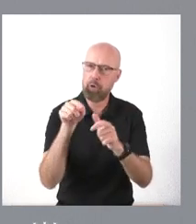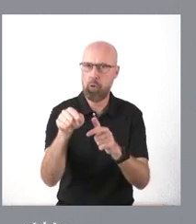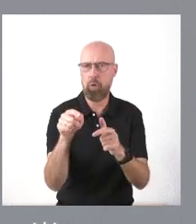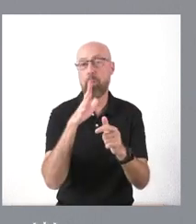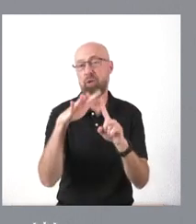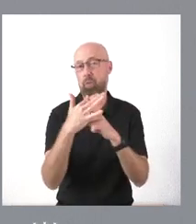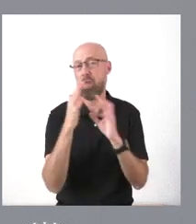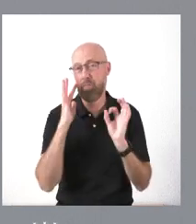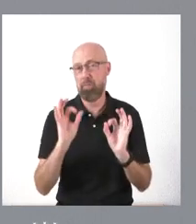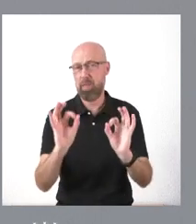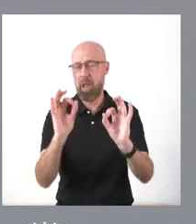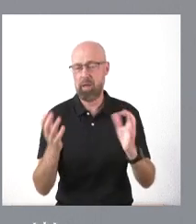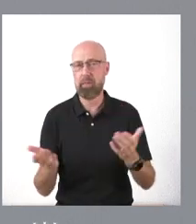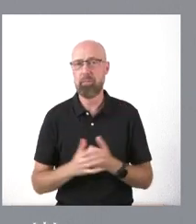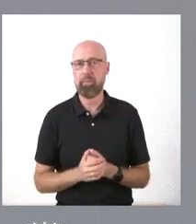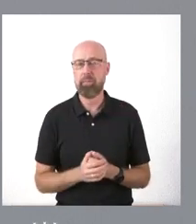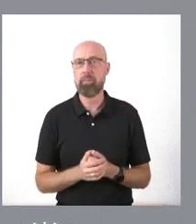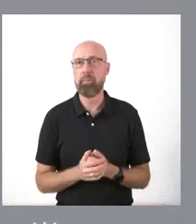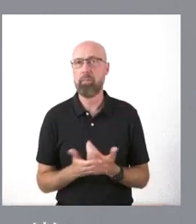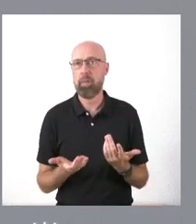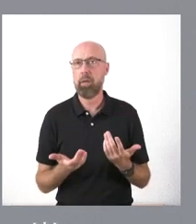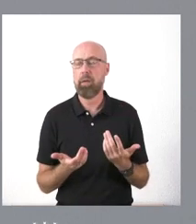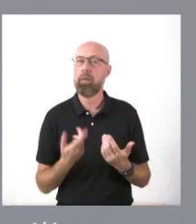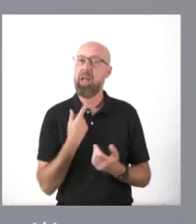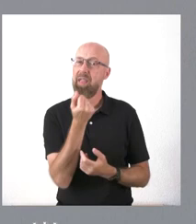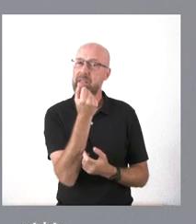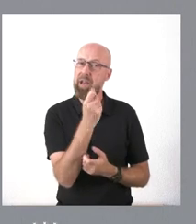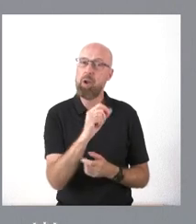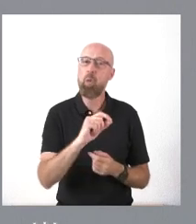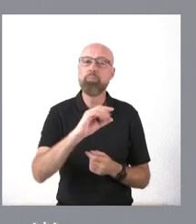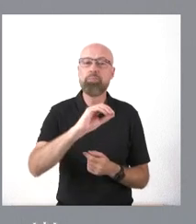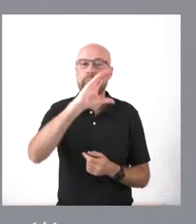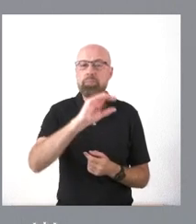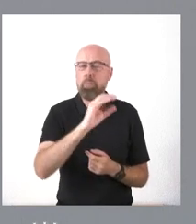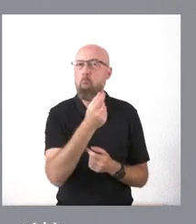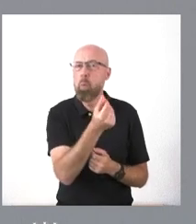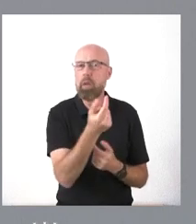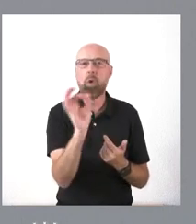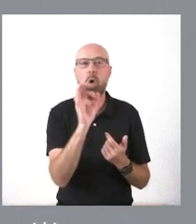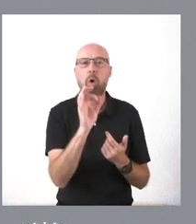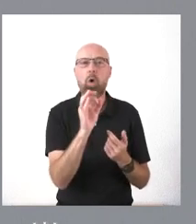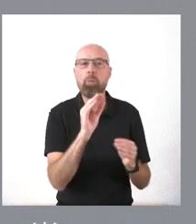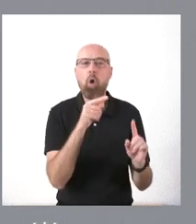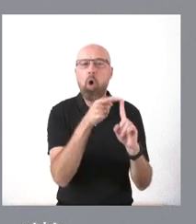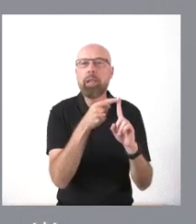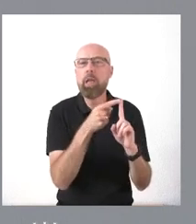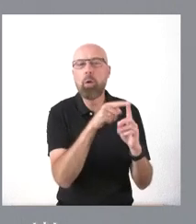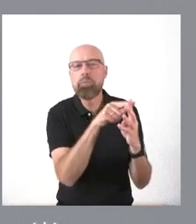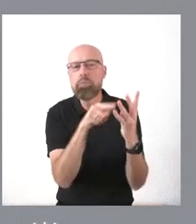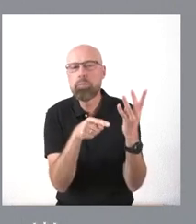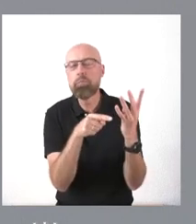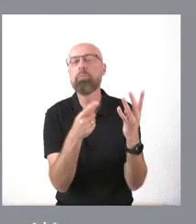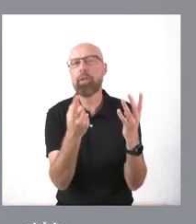y por tanto el volumen de estos fondos y la orientación de los mismos es algo que queremos ver